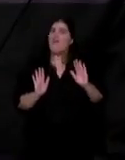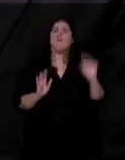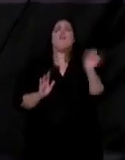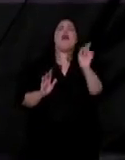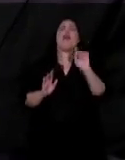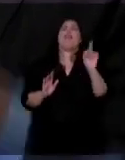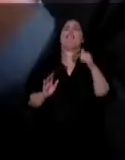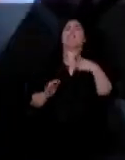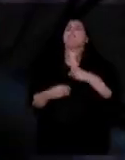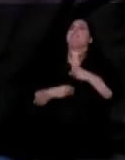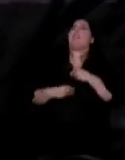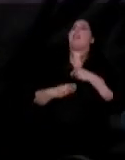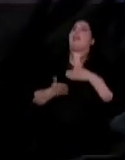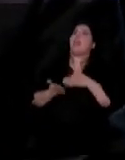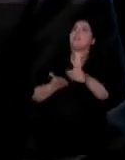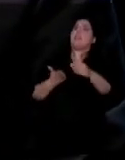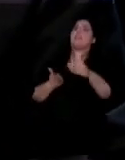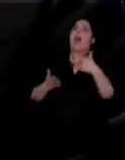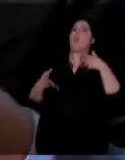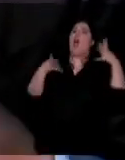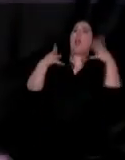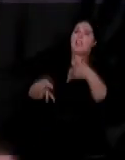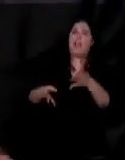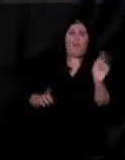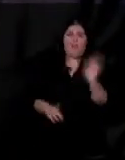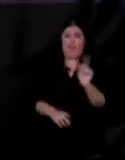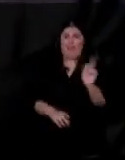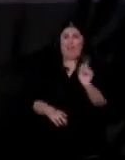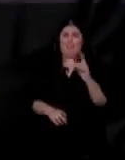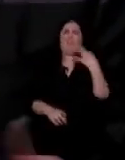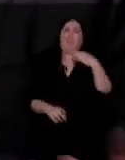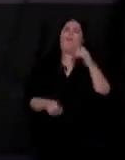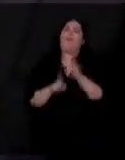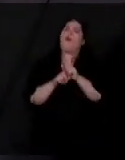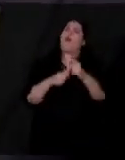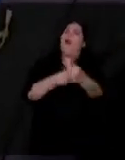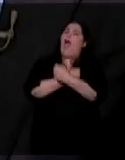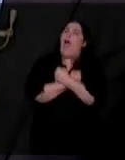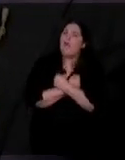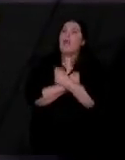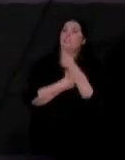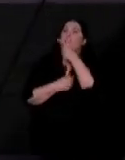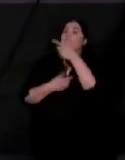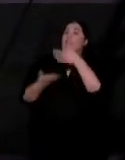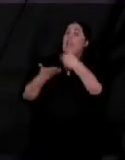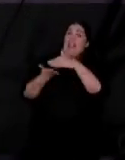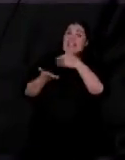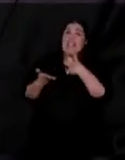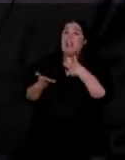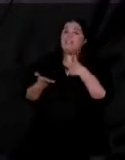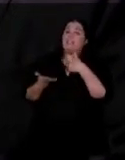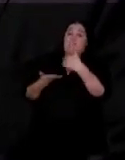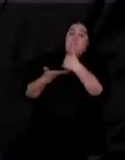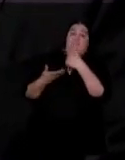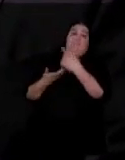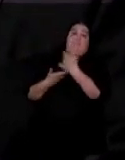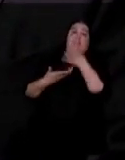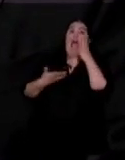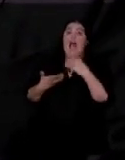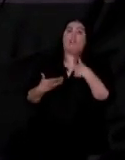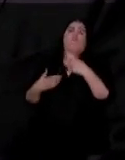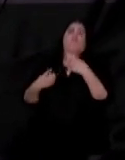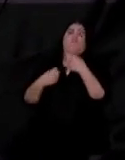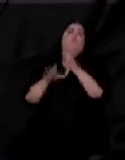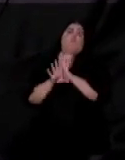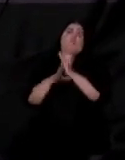sentirse rechazado y atacar lo que a uno lo rechaza se trata de ir al abrazo de lo a uno lo rechaza pero de vuelta digamos era un joven